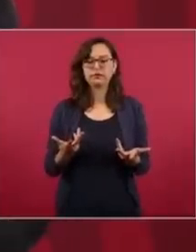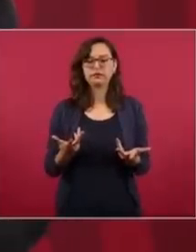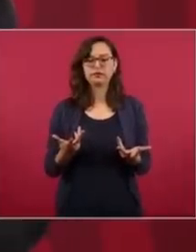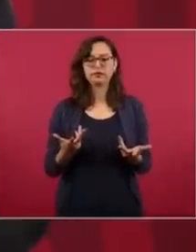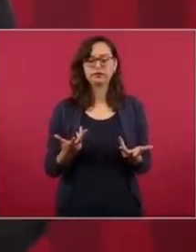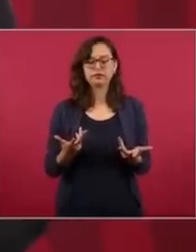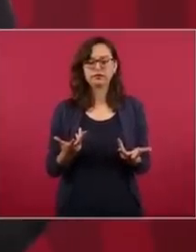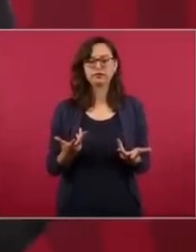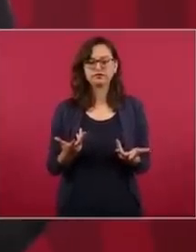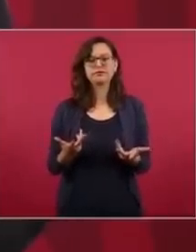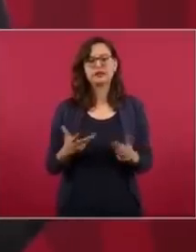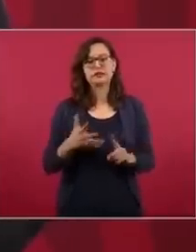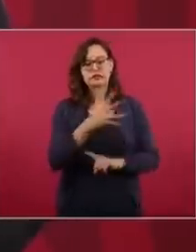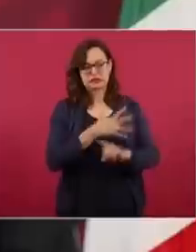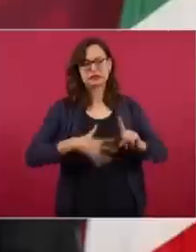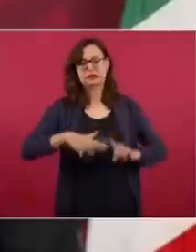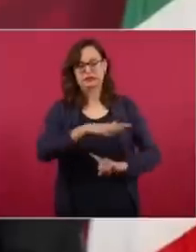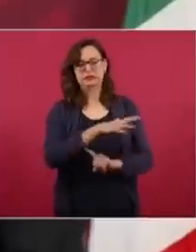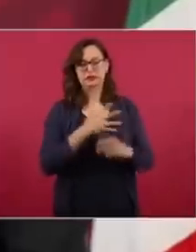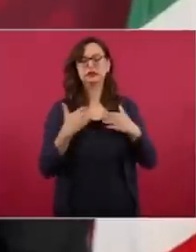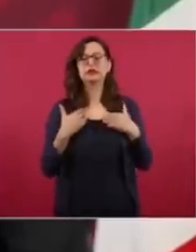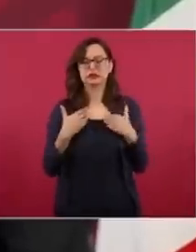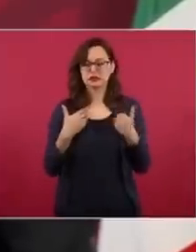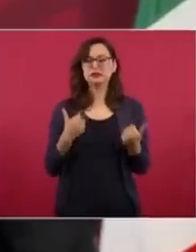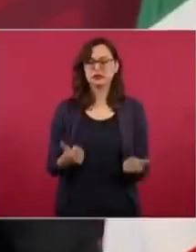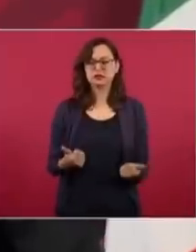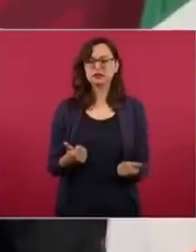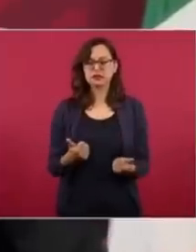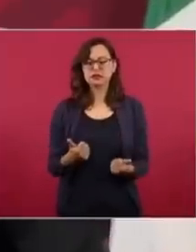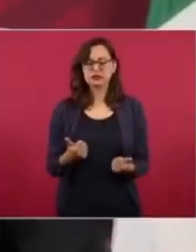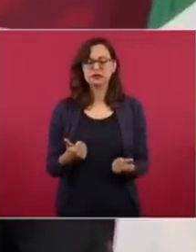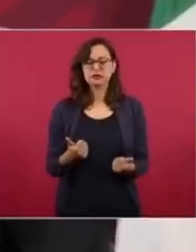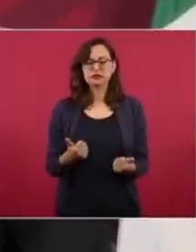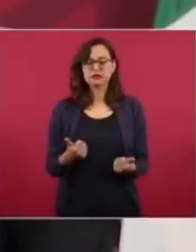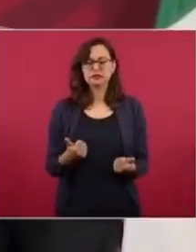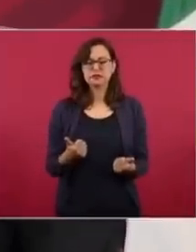entiendo su situación, pero